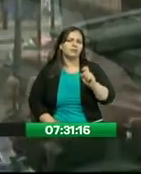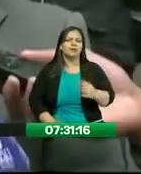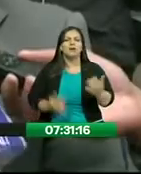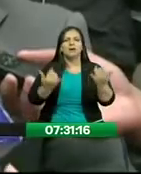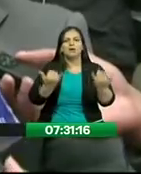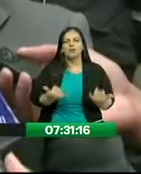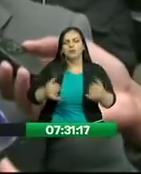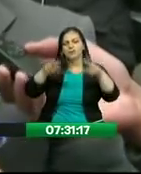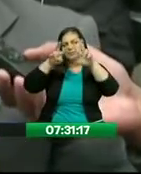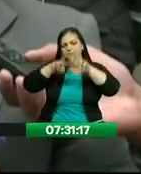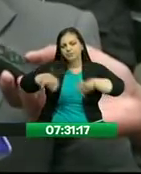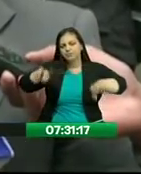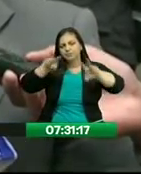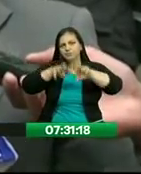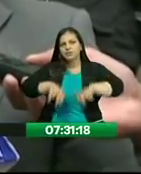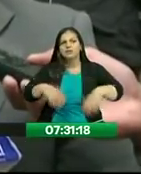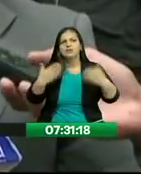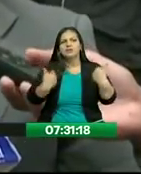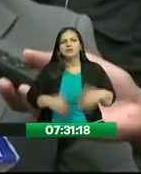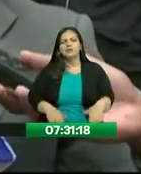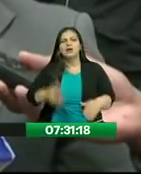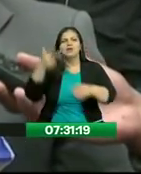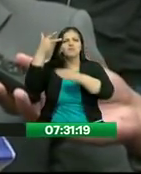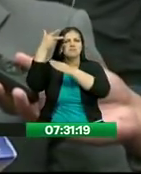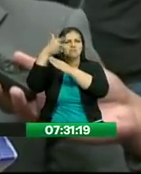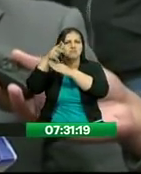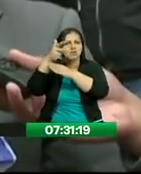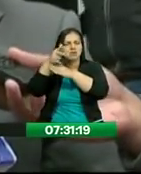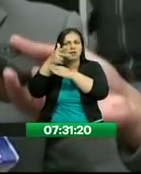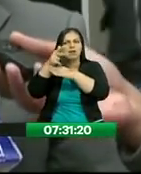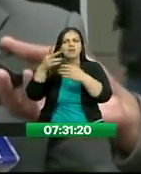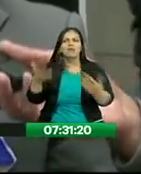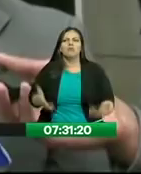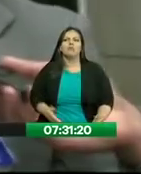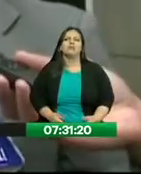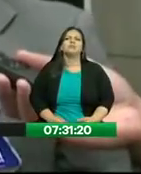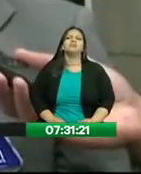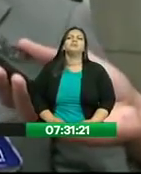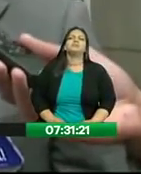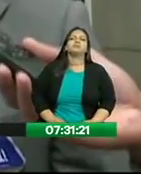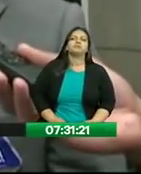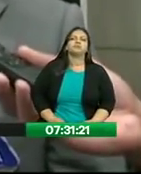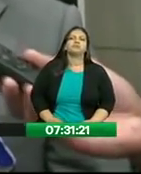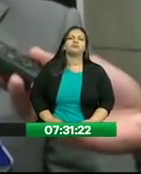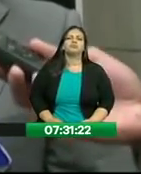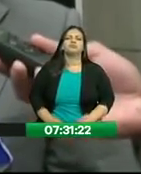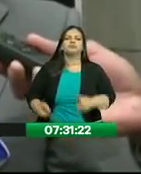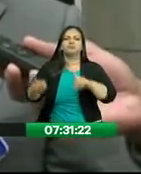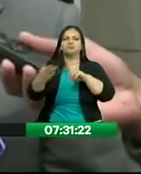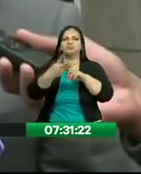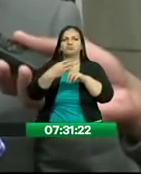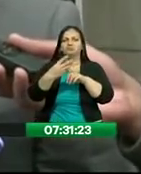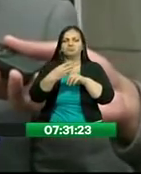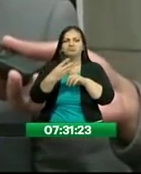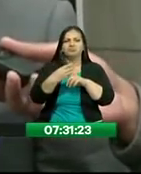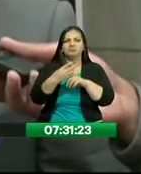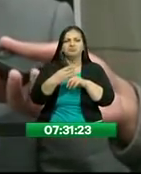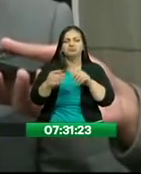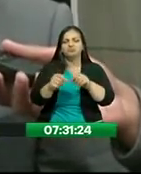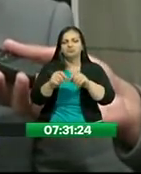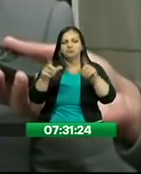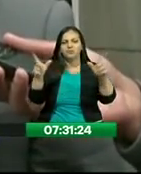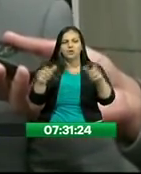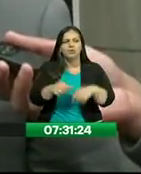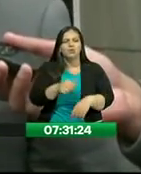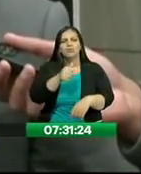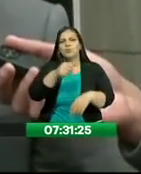indagación. Hemos documentado con videos, hemos documentado con lo que se ha circulado en las redes sociales, hemos documentado con los reportajes de